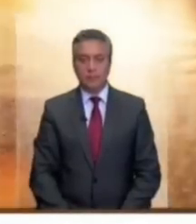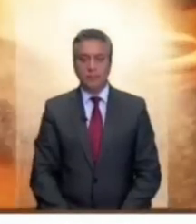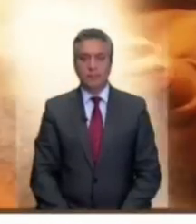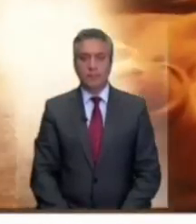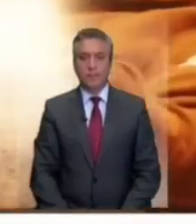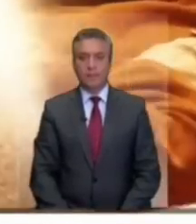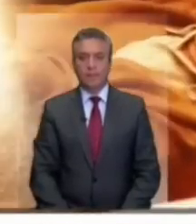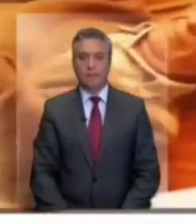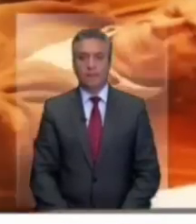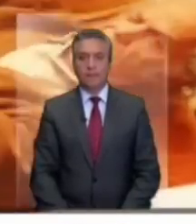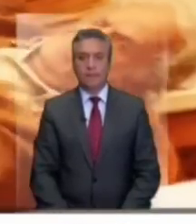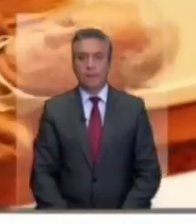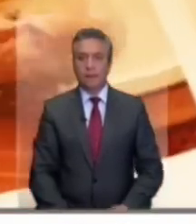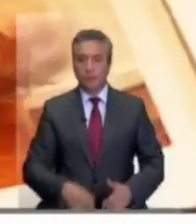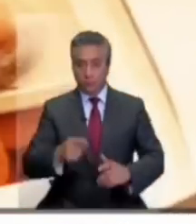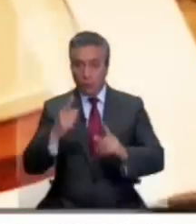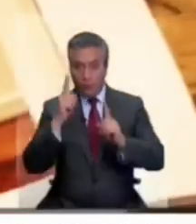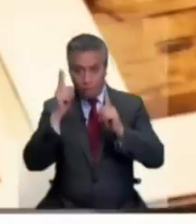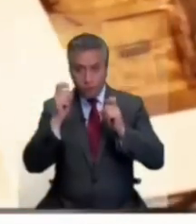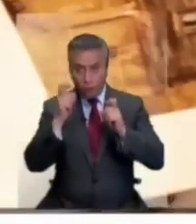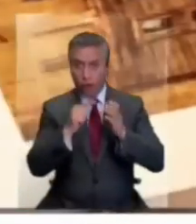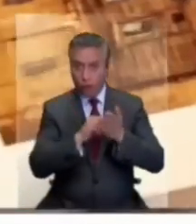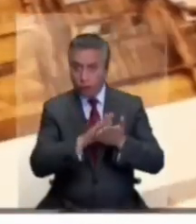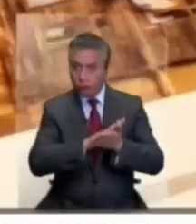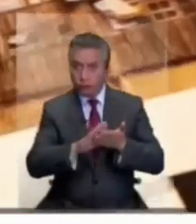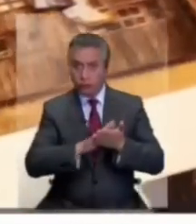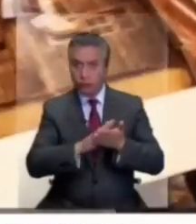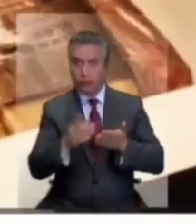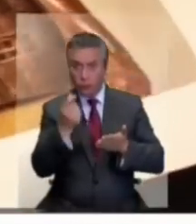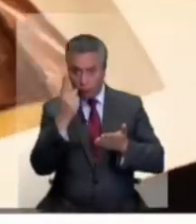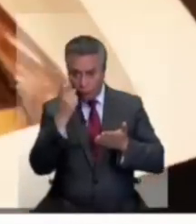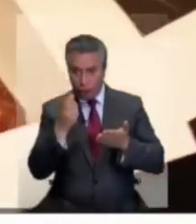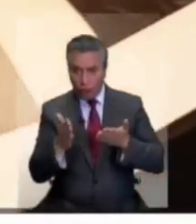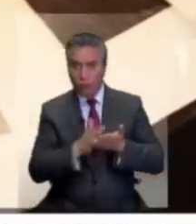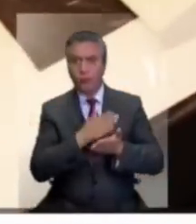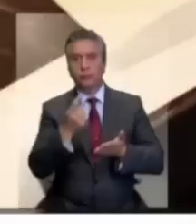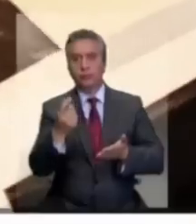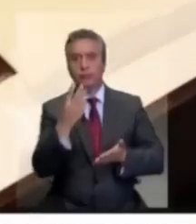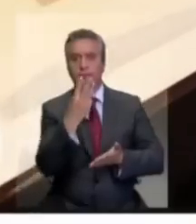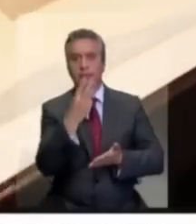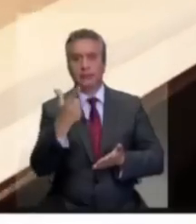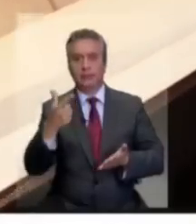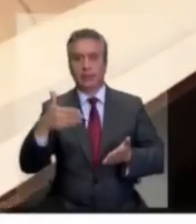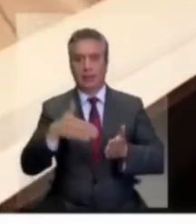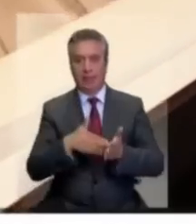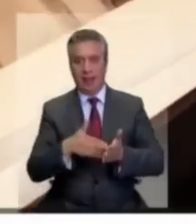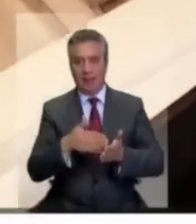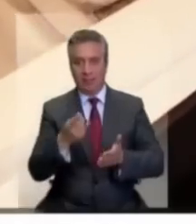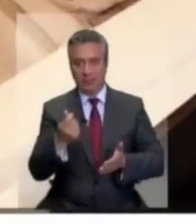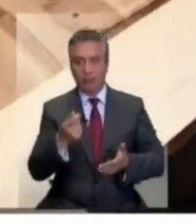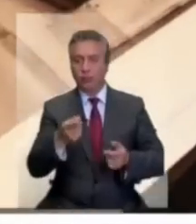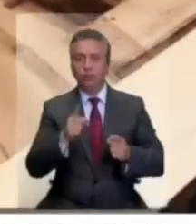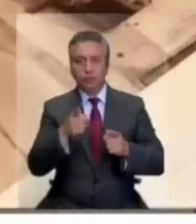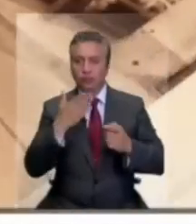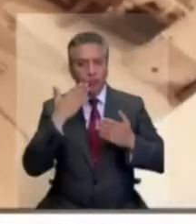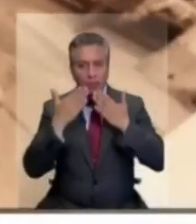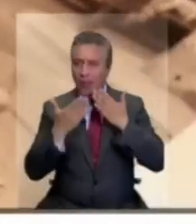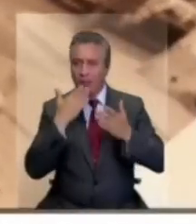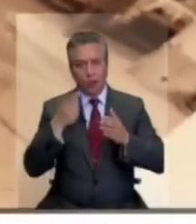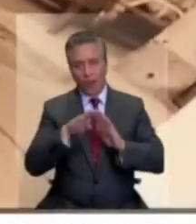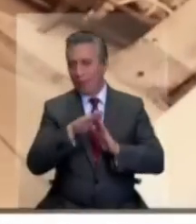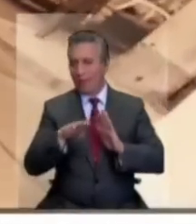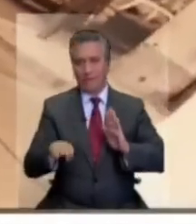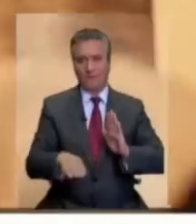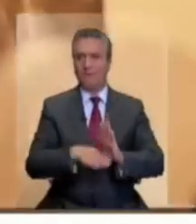solo cada foto impresa cuesta 37000 pesos un precio solidario que está muy por debajo del valor comercial que